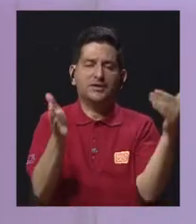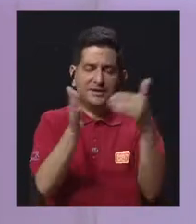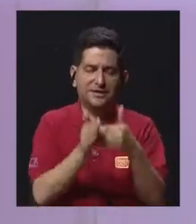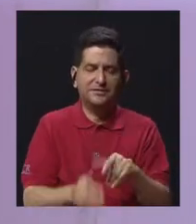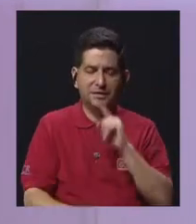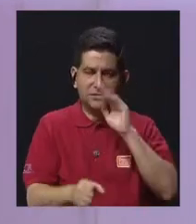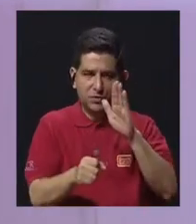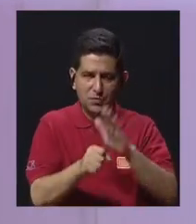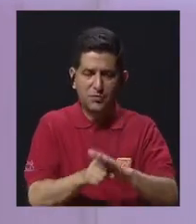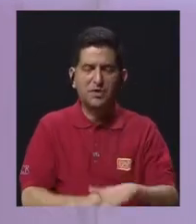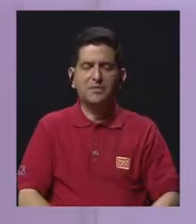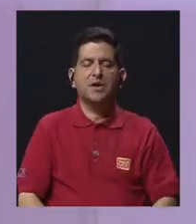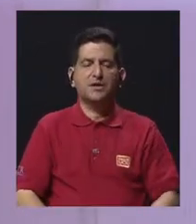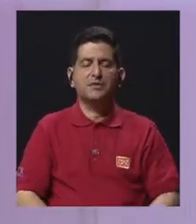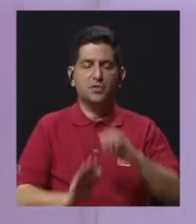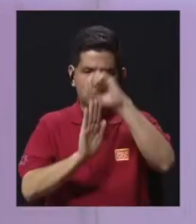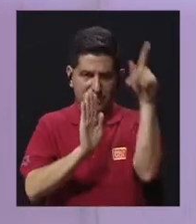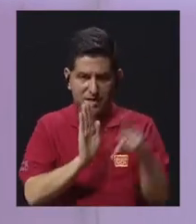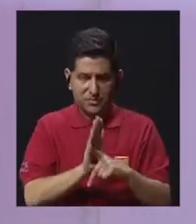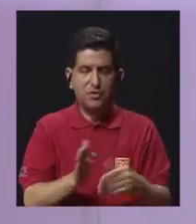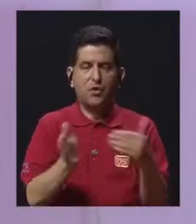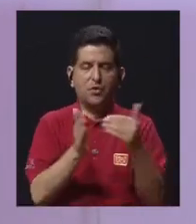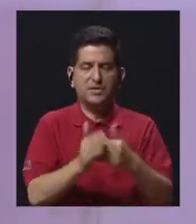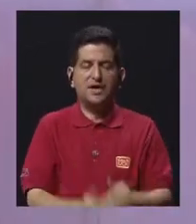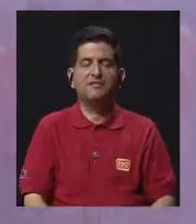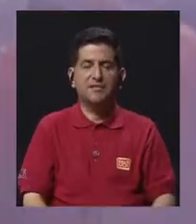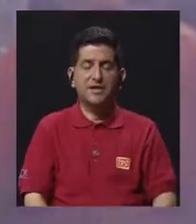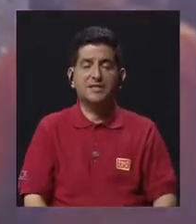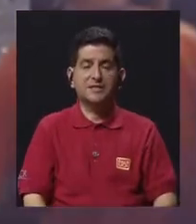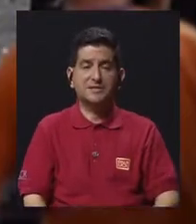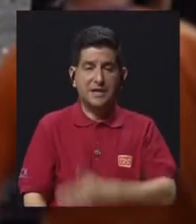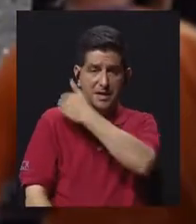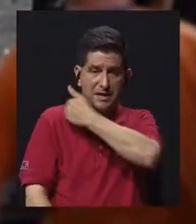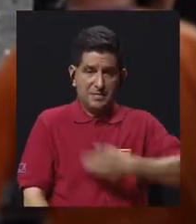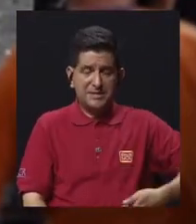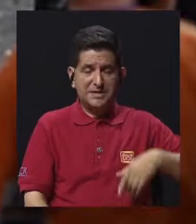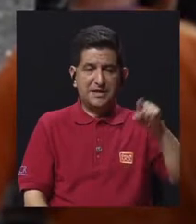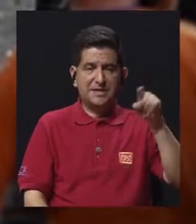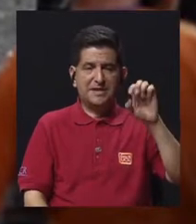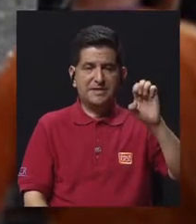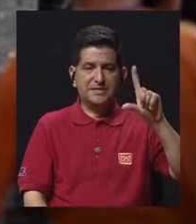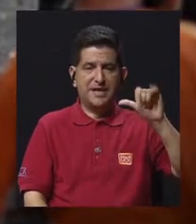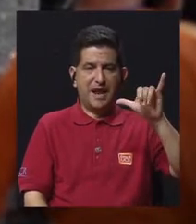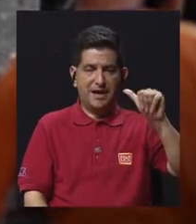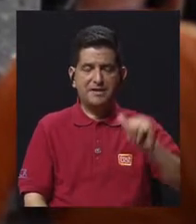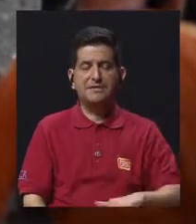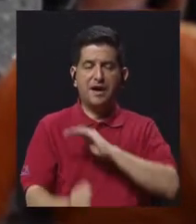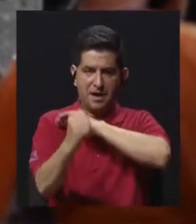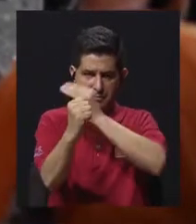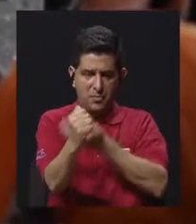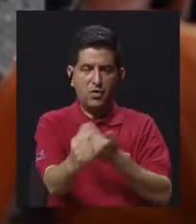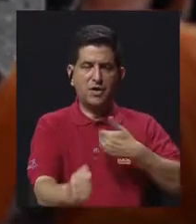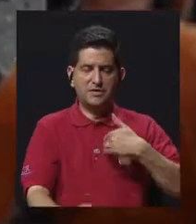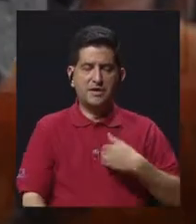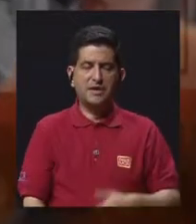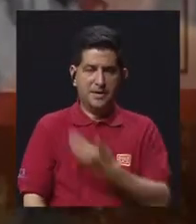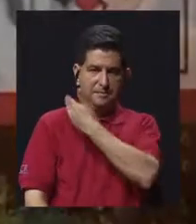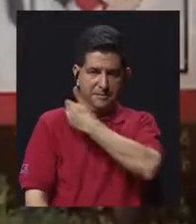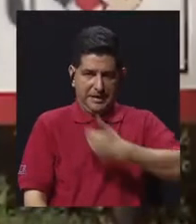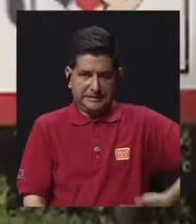hondureño, queríamos: que volviera el orden constitucional, que volviera el presidente Mel Zelaya a retomar su